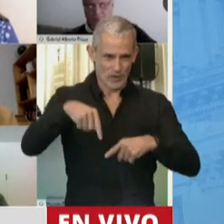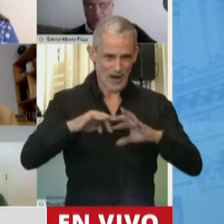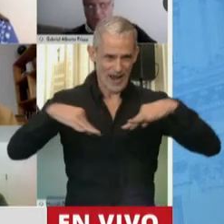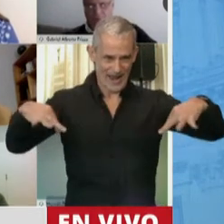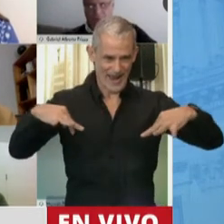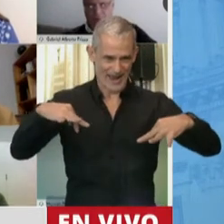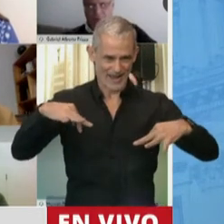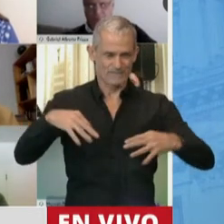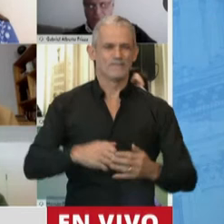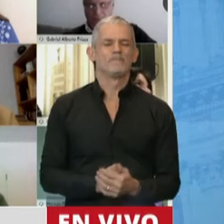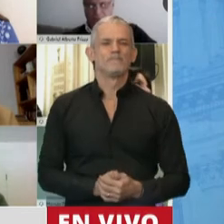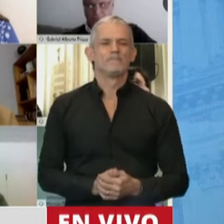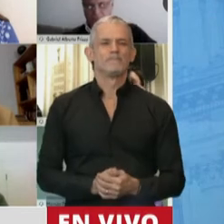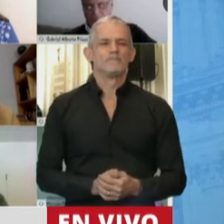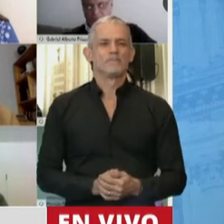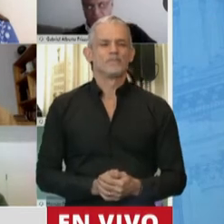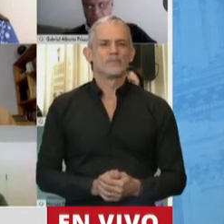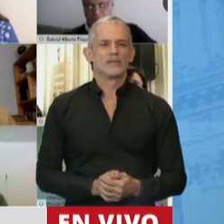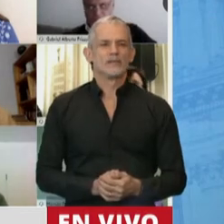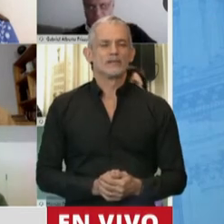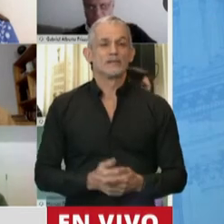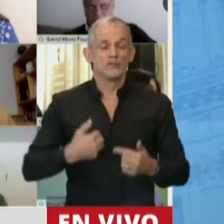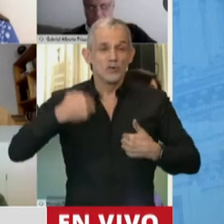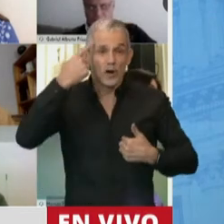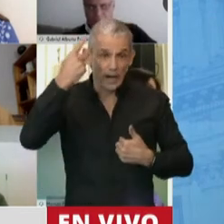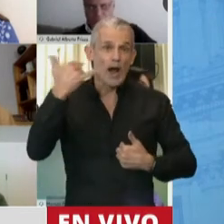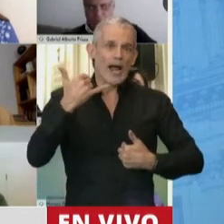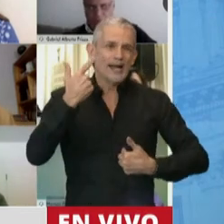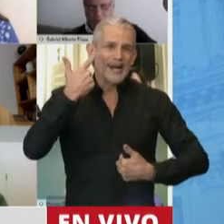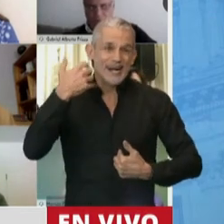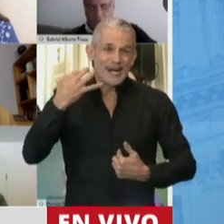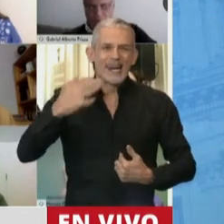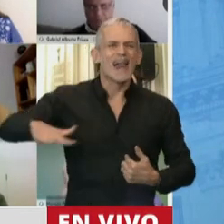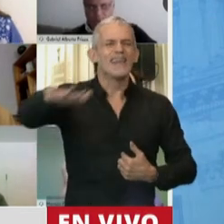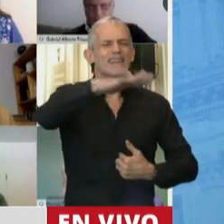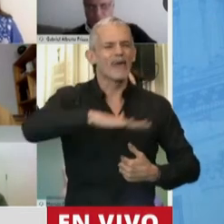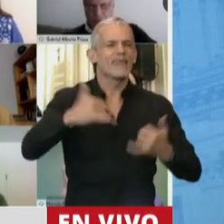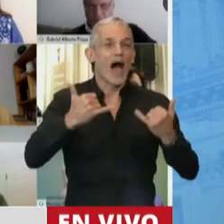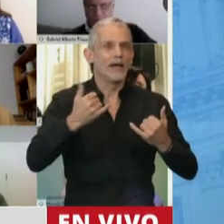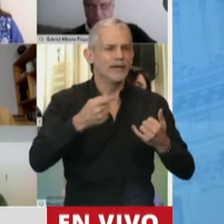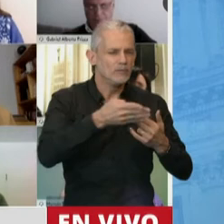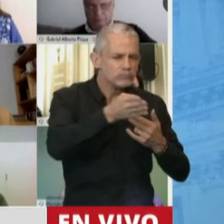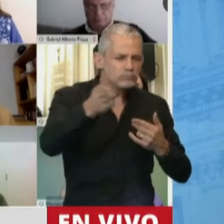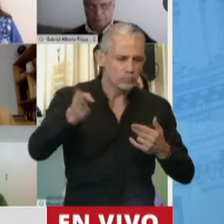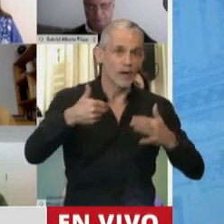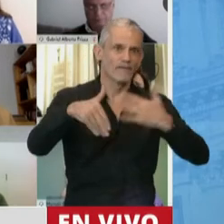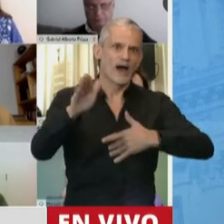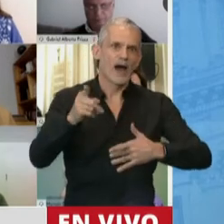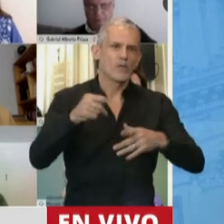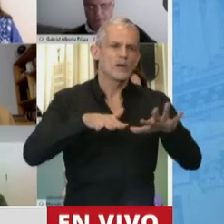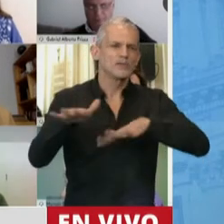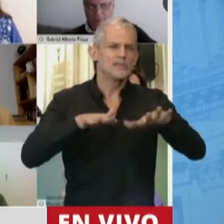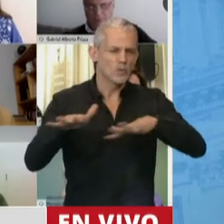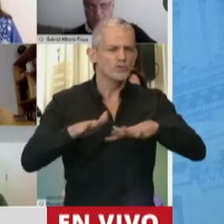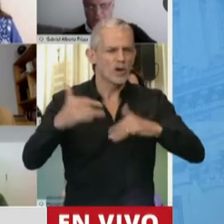recinto. Creo que hay una realidad, y es que vamos a enfrentar una